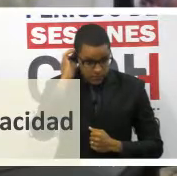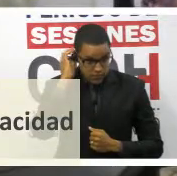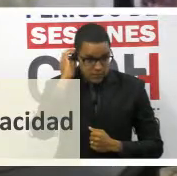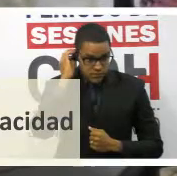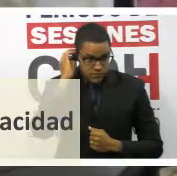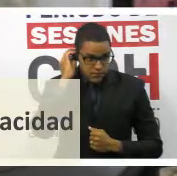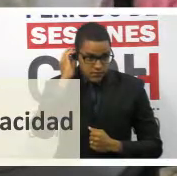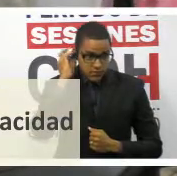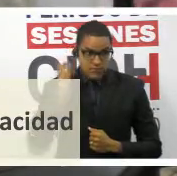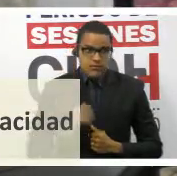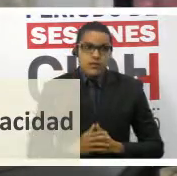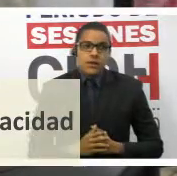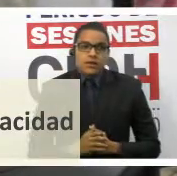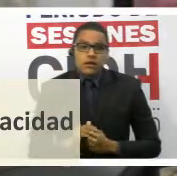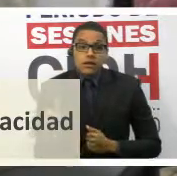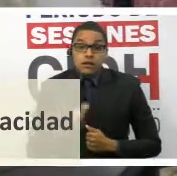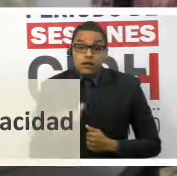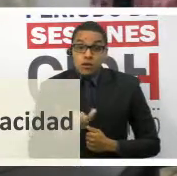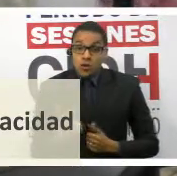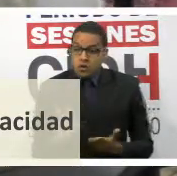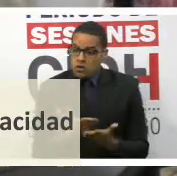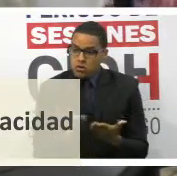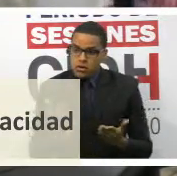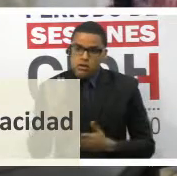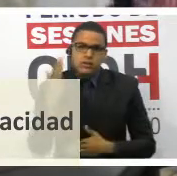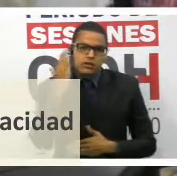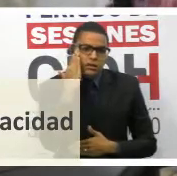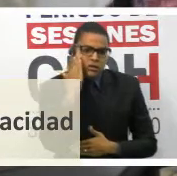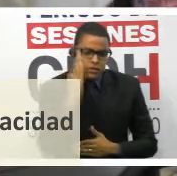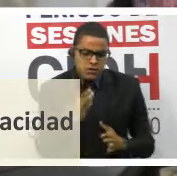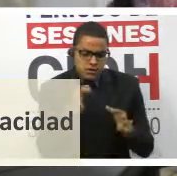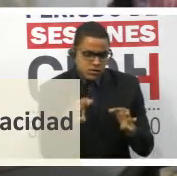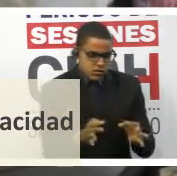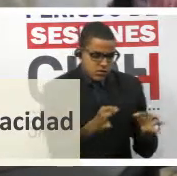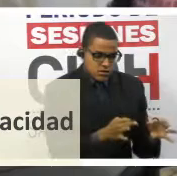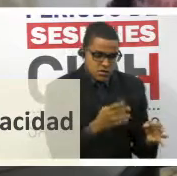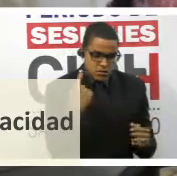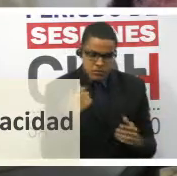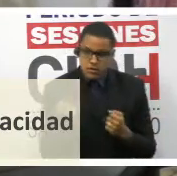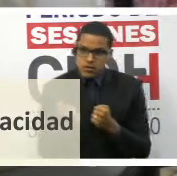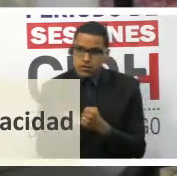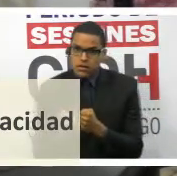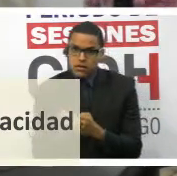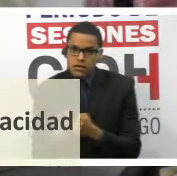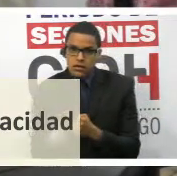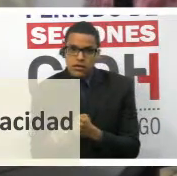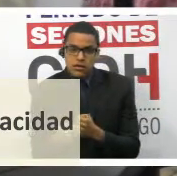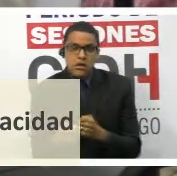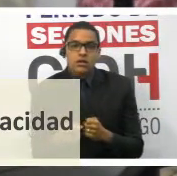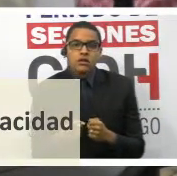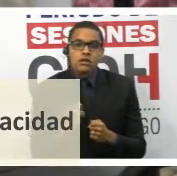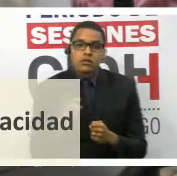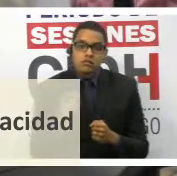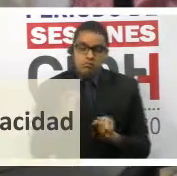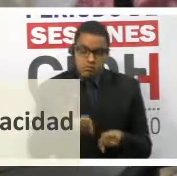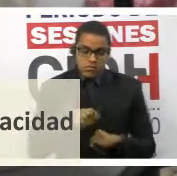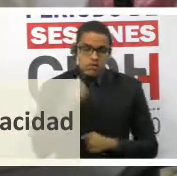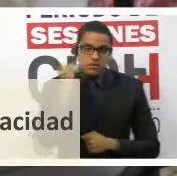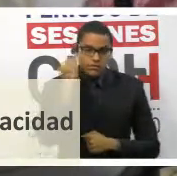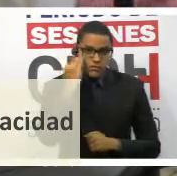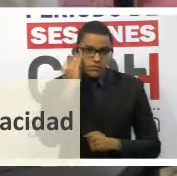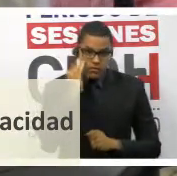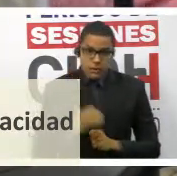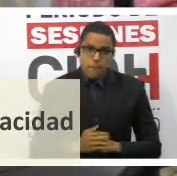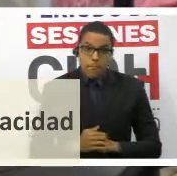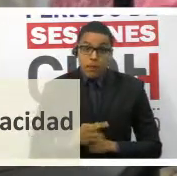consideración en cuanto a medidas que se puedan tomar la república dominicana presentó